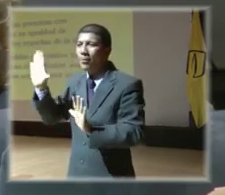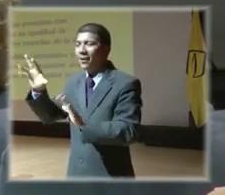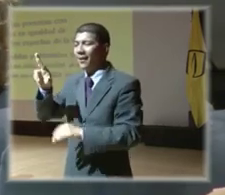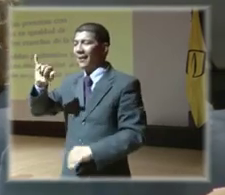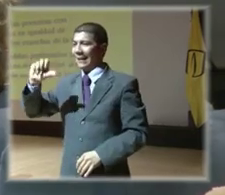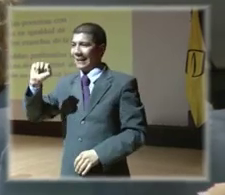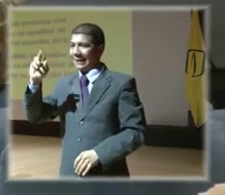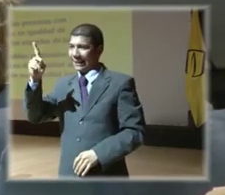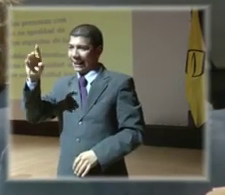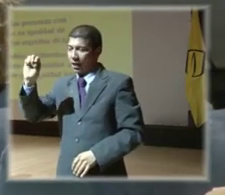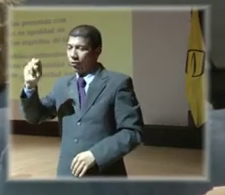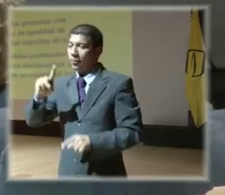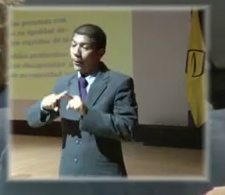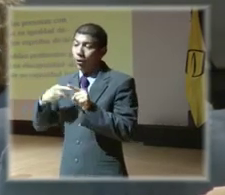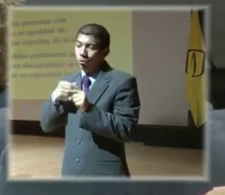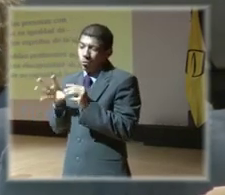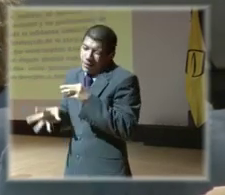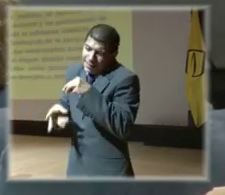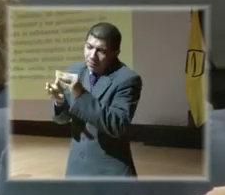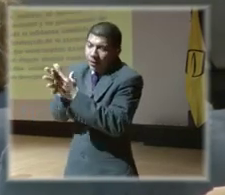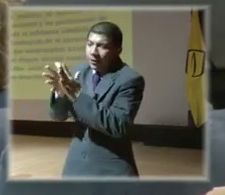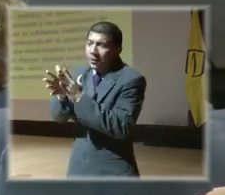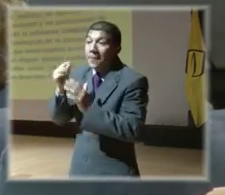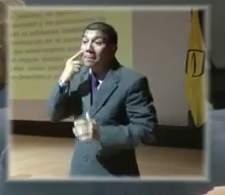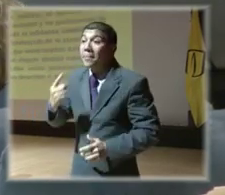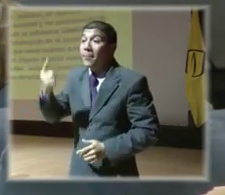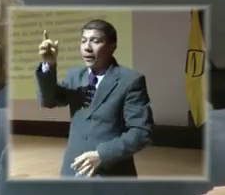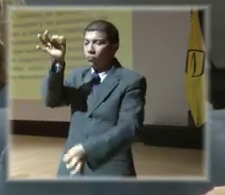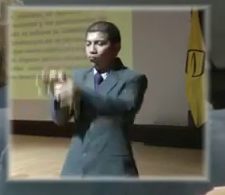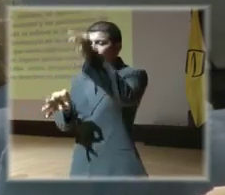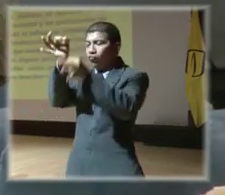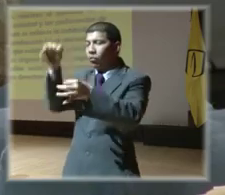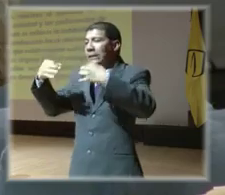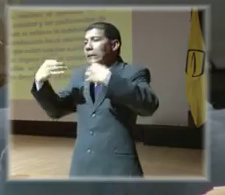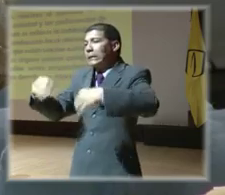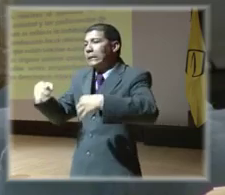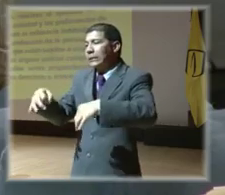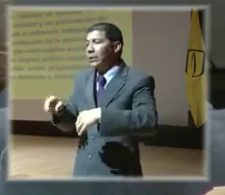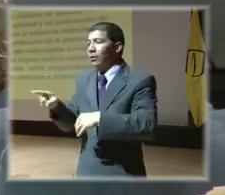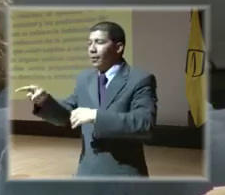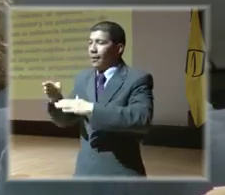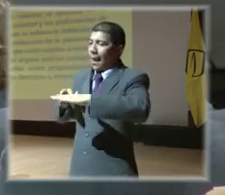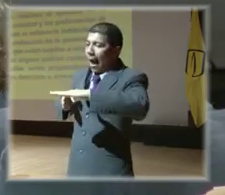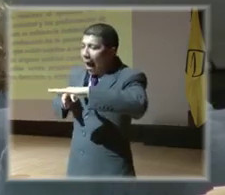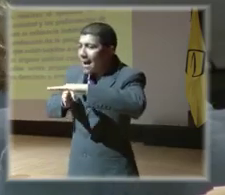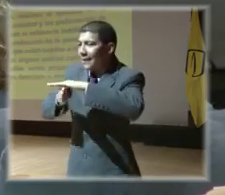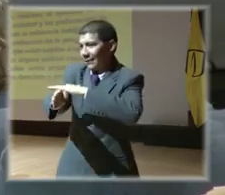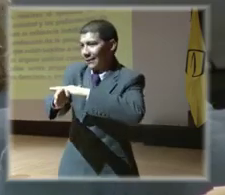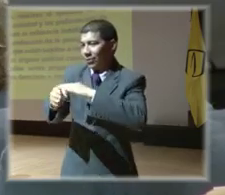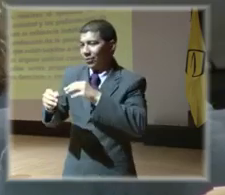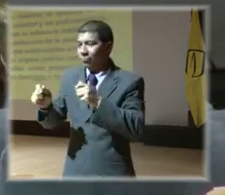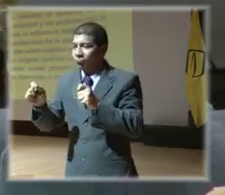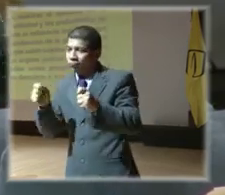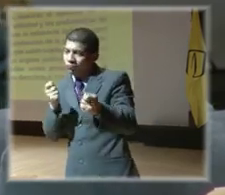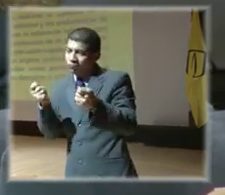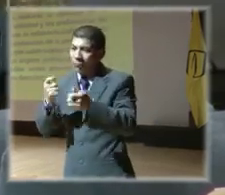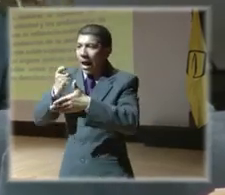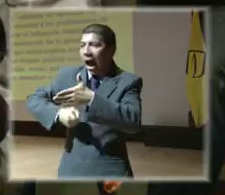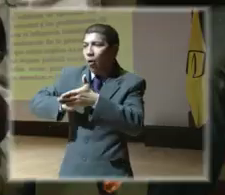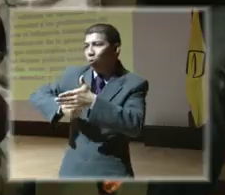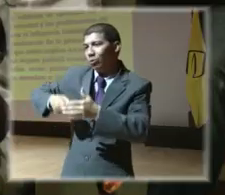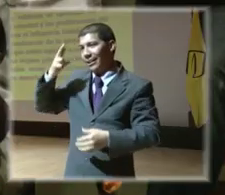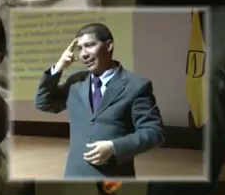antes, de contextualizar esto de los apoyos en el marco de las condiciones de accesibilidad y de los ajustes. Perdón. Pues